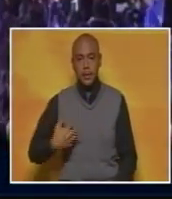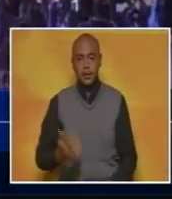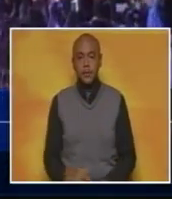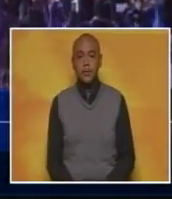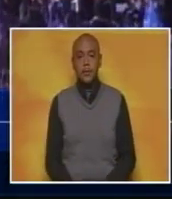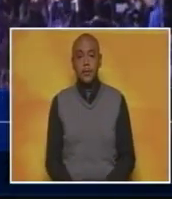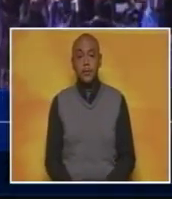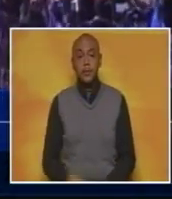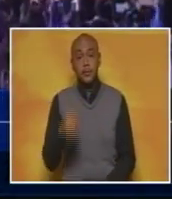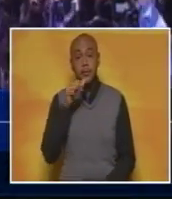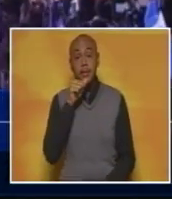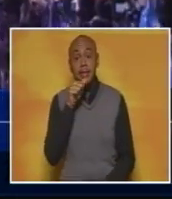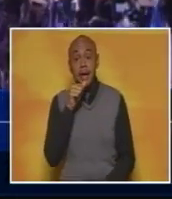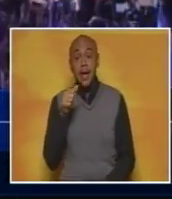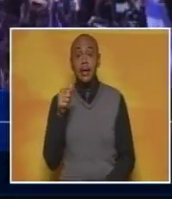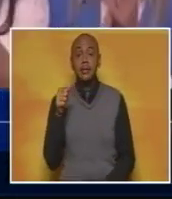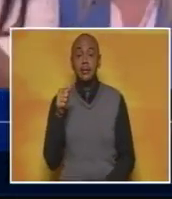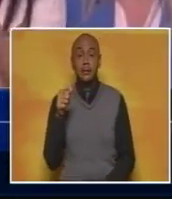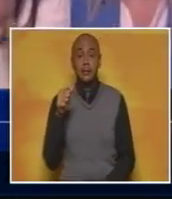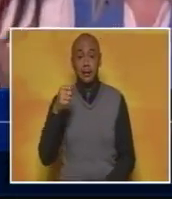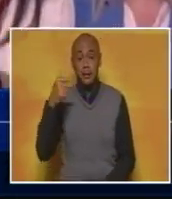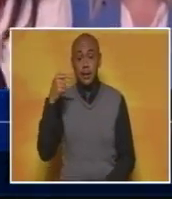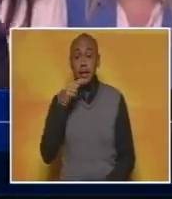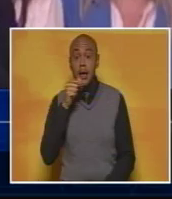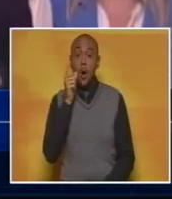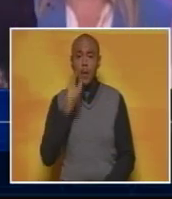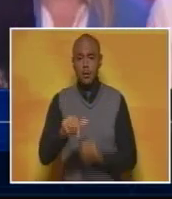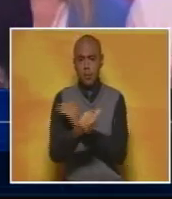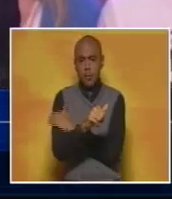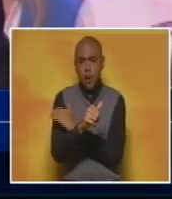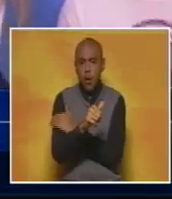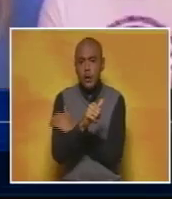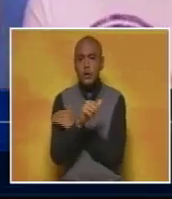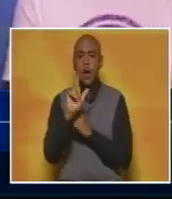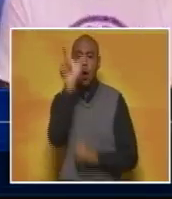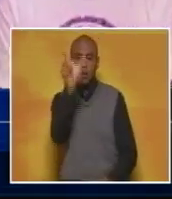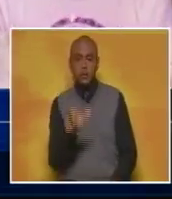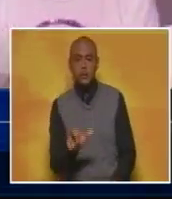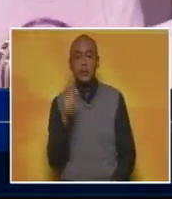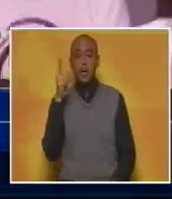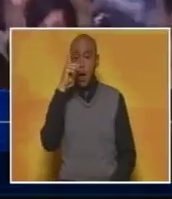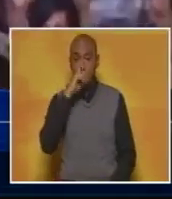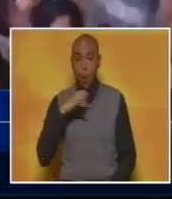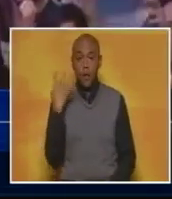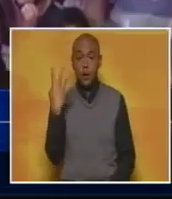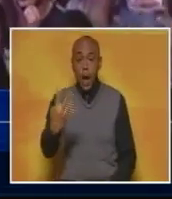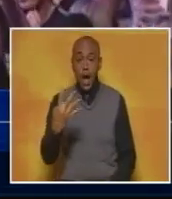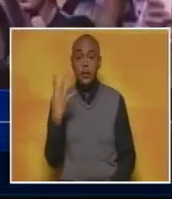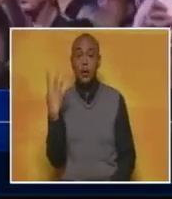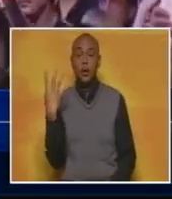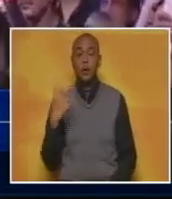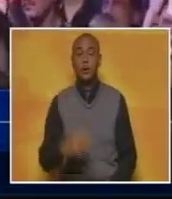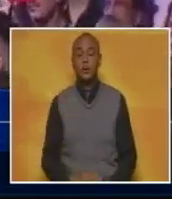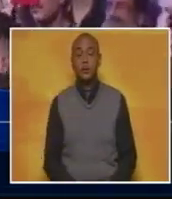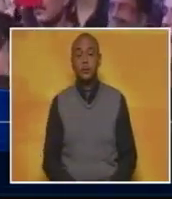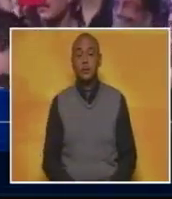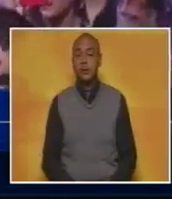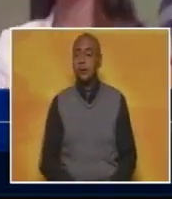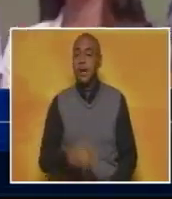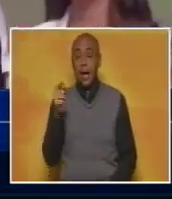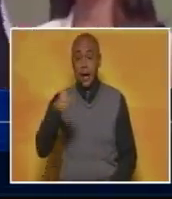Que quienes sean nuestros opositores en estos 4 años